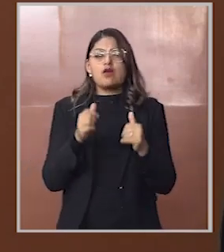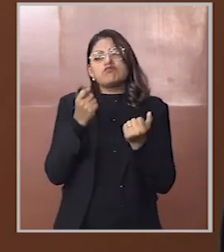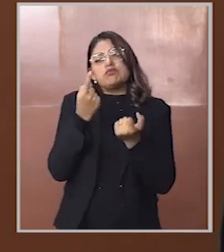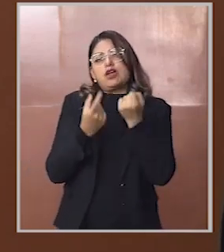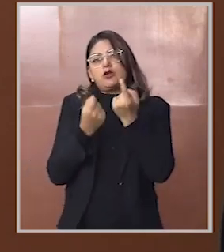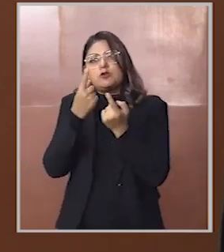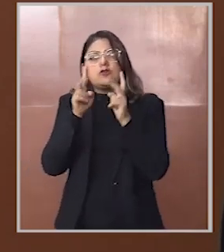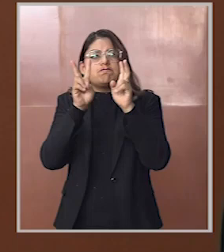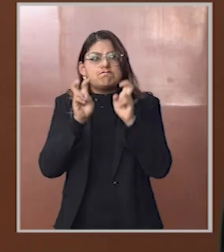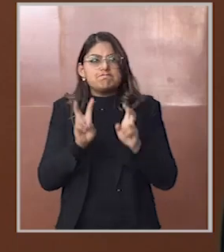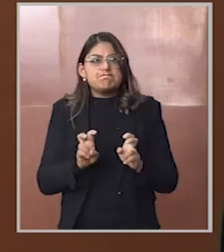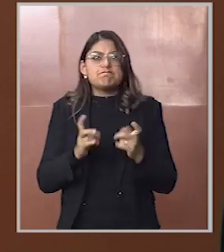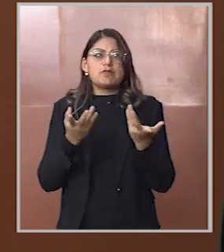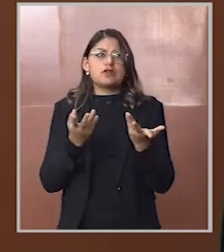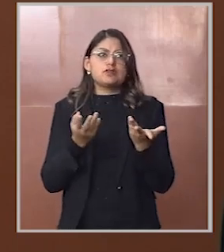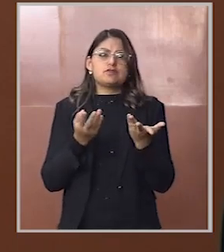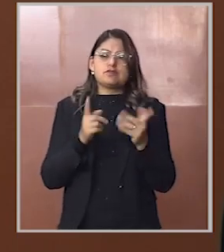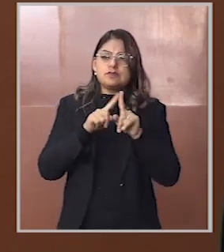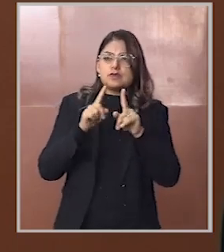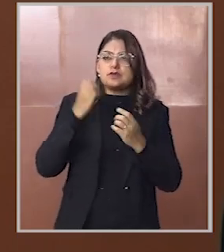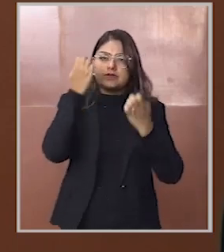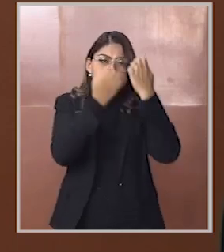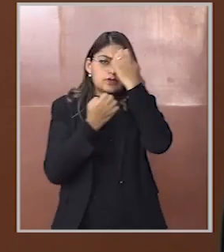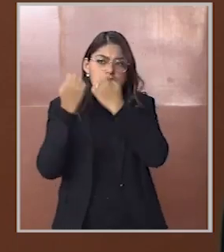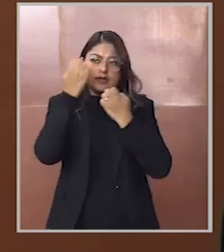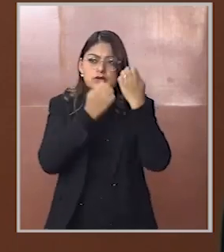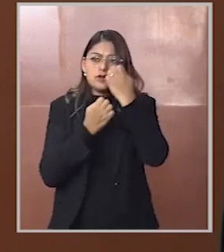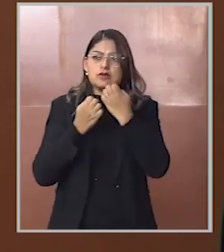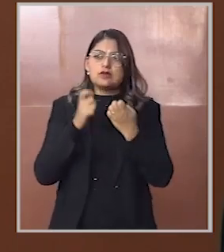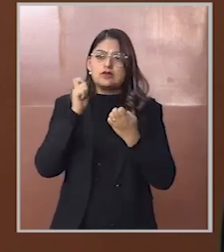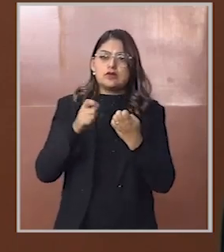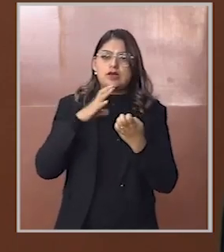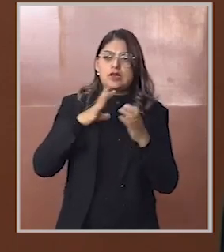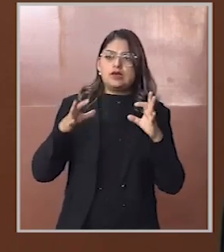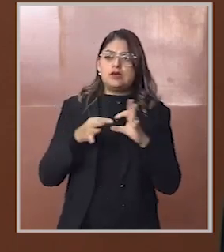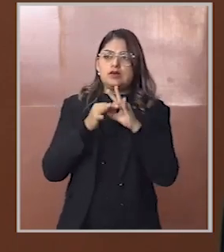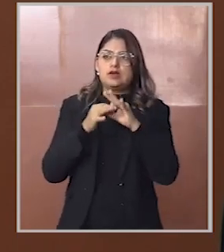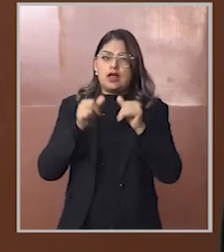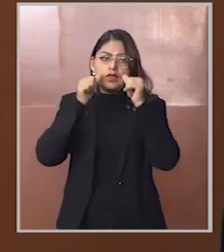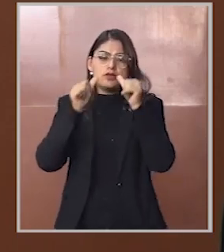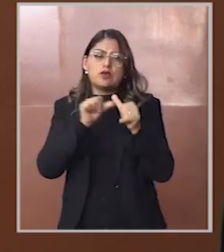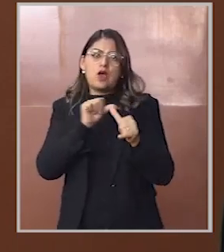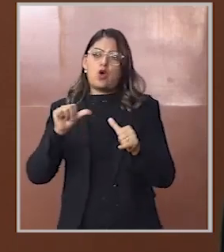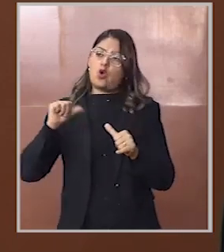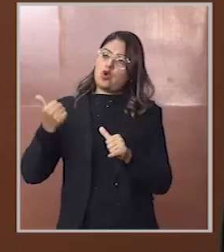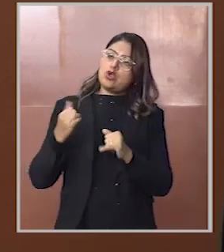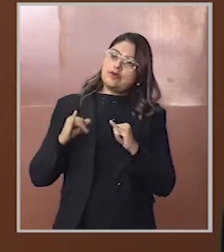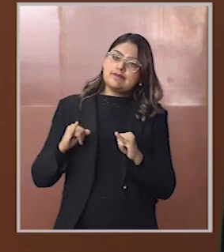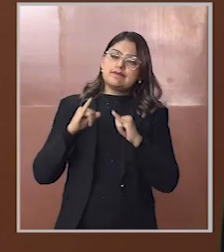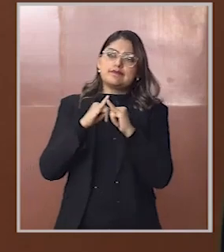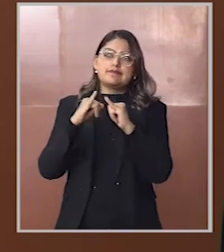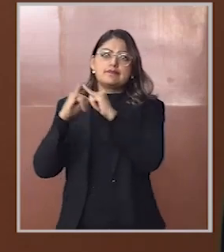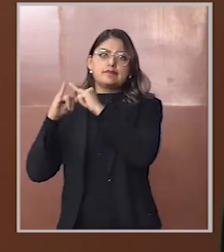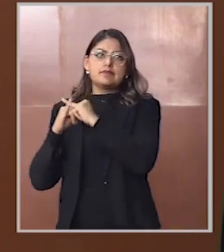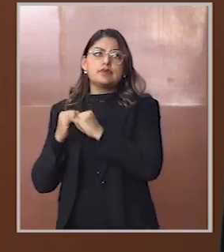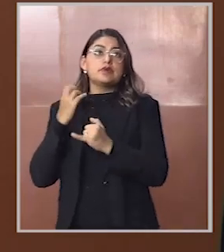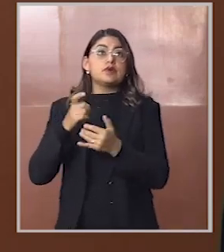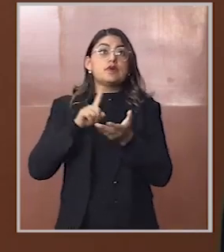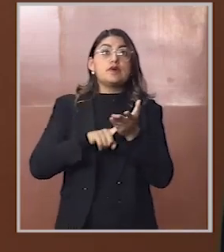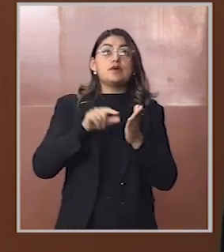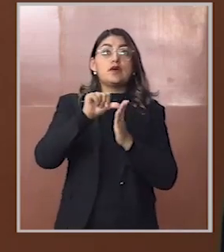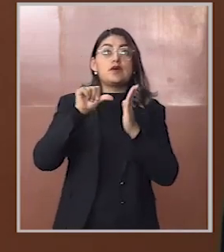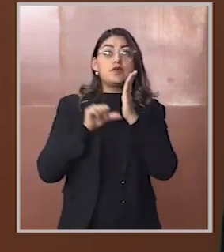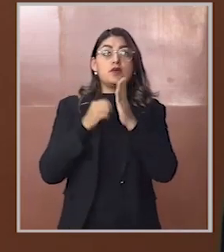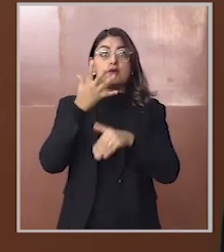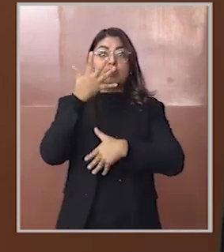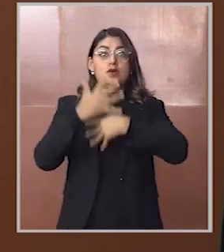están expresamente digamos destinados a la atención de otras instancias públicas en este caso y conforme al